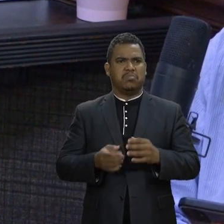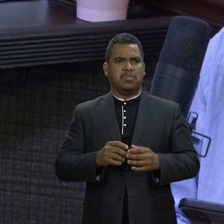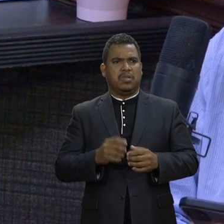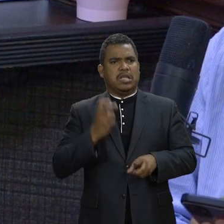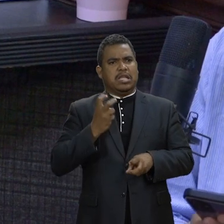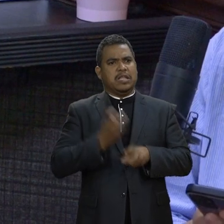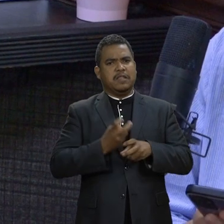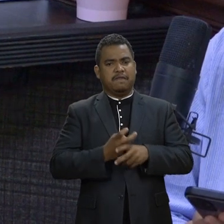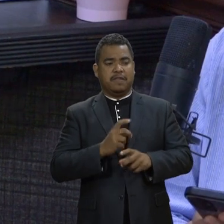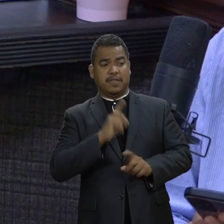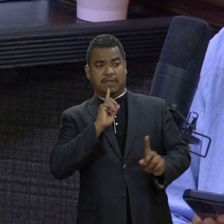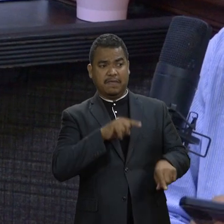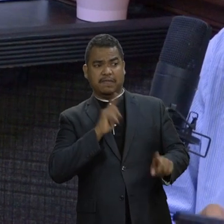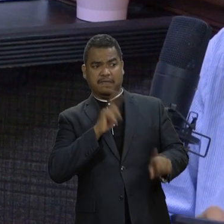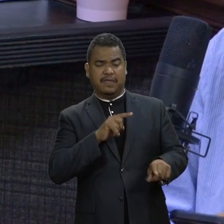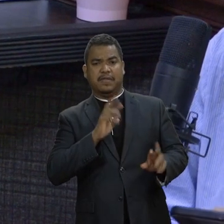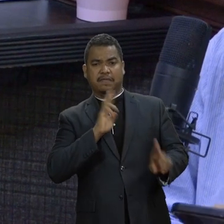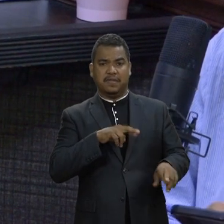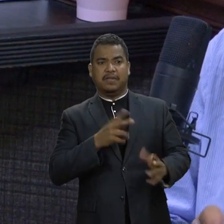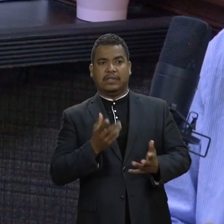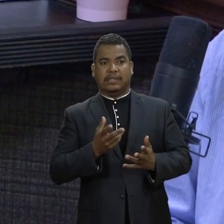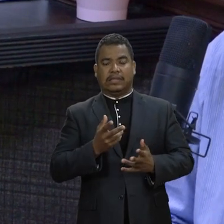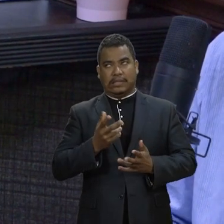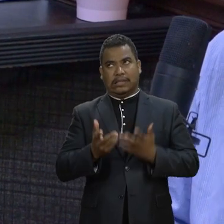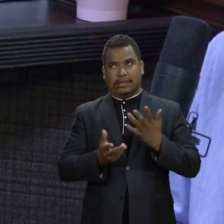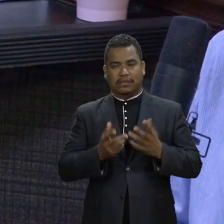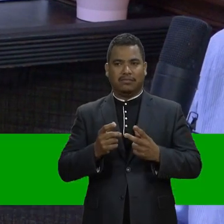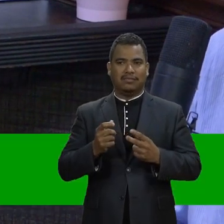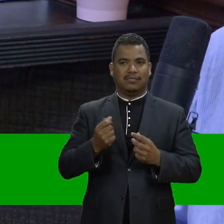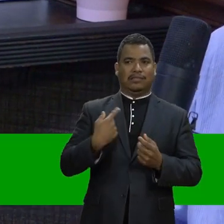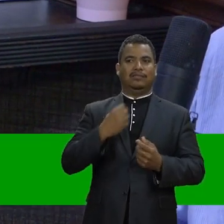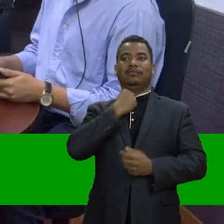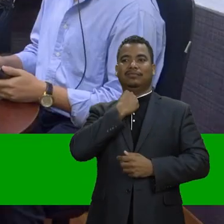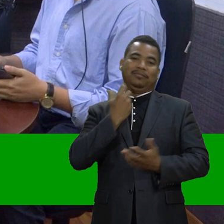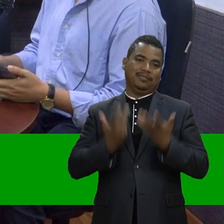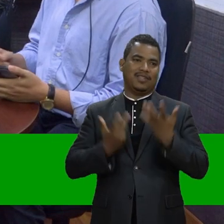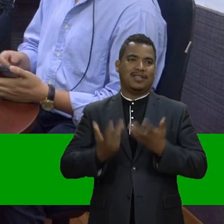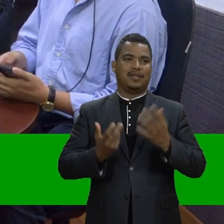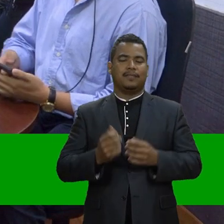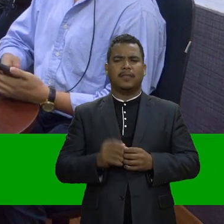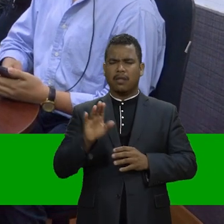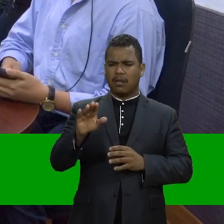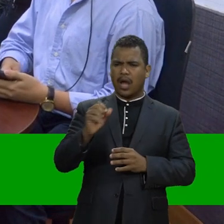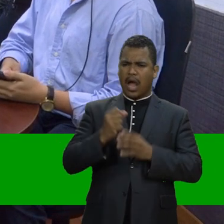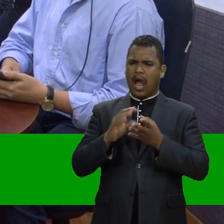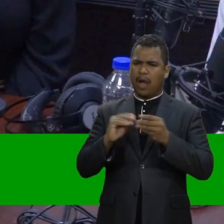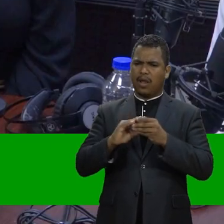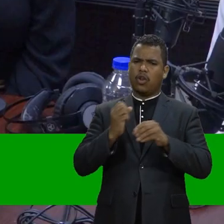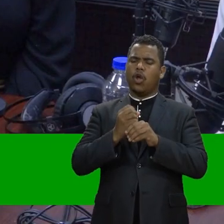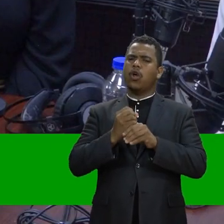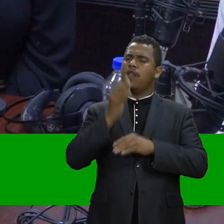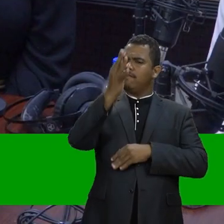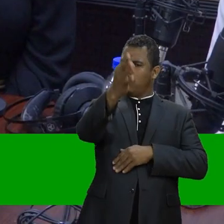sido difíciles de contestar. ¿Cómo no? Y hablando un poquito a futuro ya, ¿a quién usted le ve